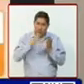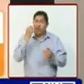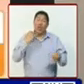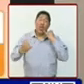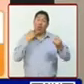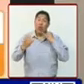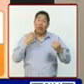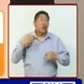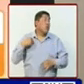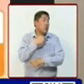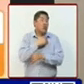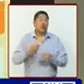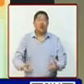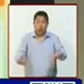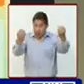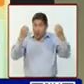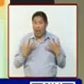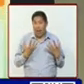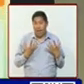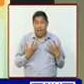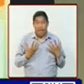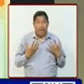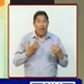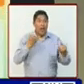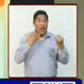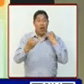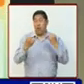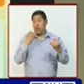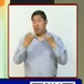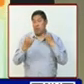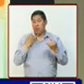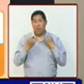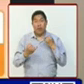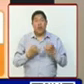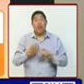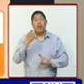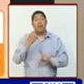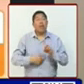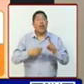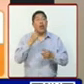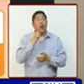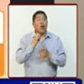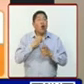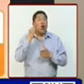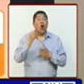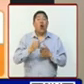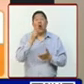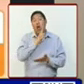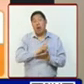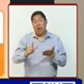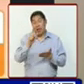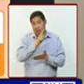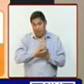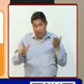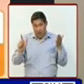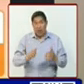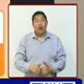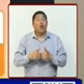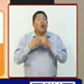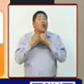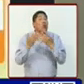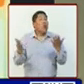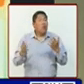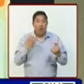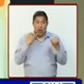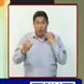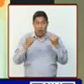información, nos sale los datos, los reportes mensuales o semanales que se generan de acuerdo a